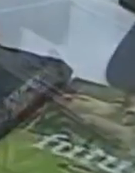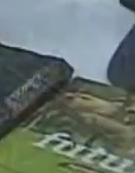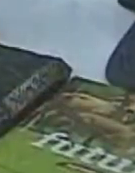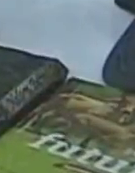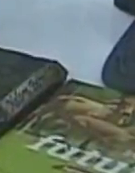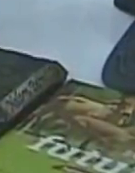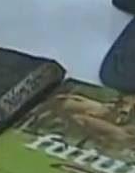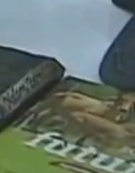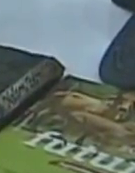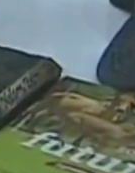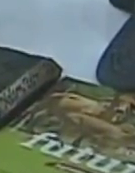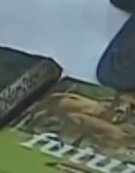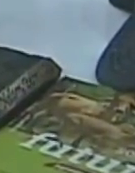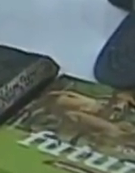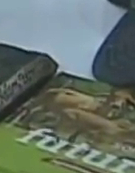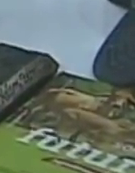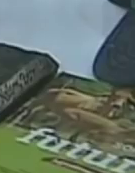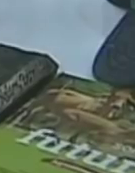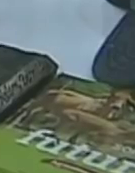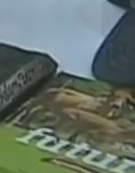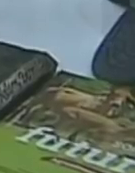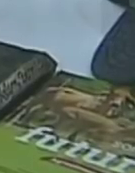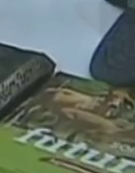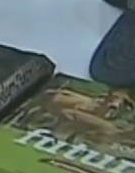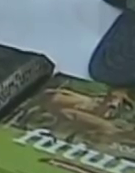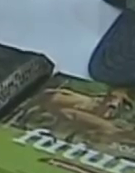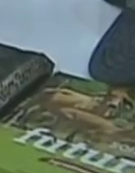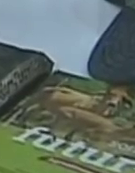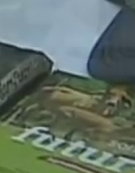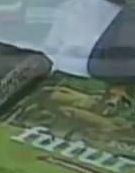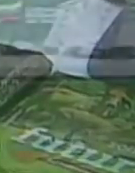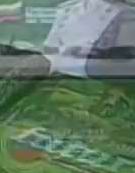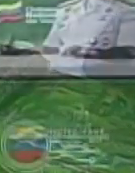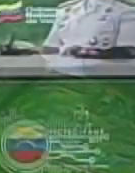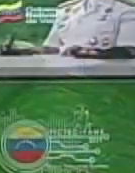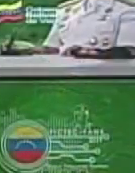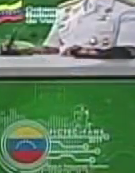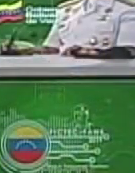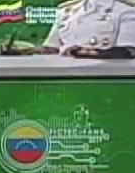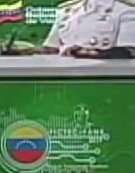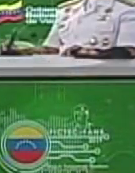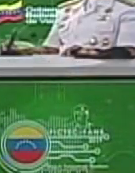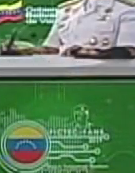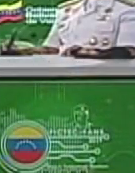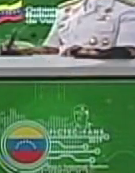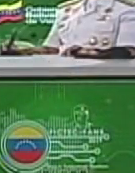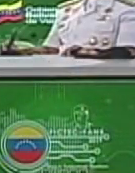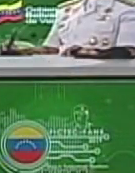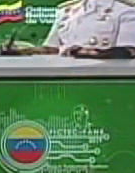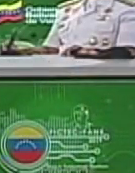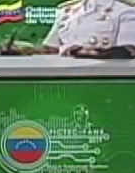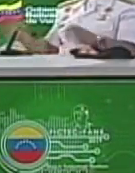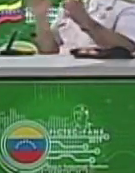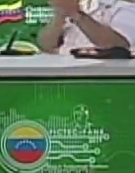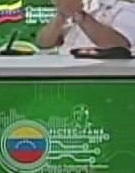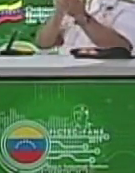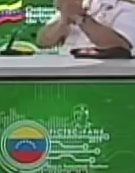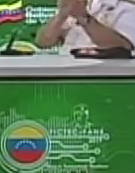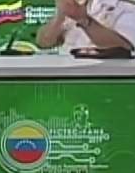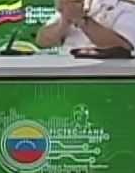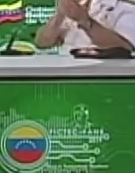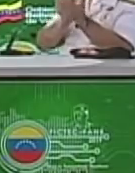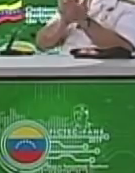a caballo o con espada. Ahora avanzamos en la misma senda, pero de la independencia